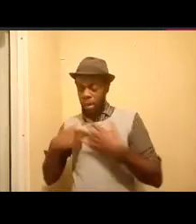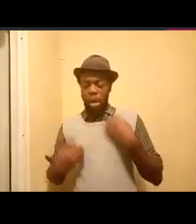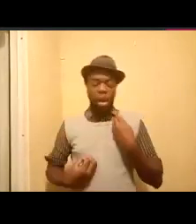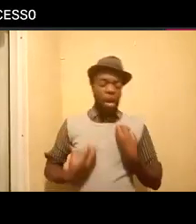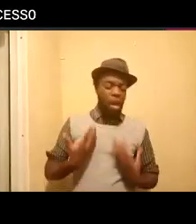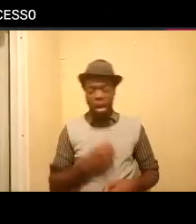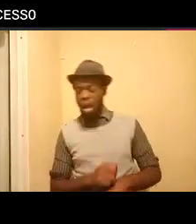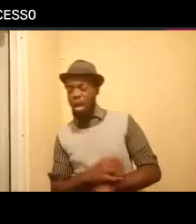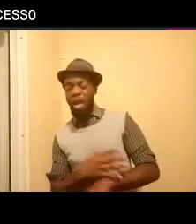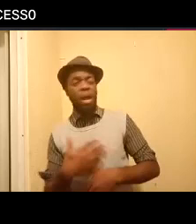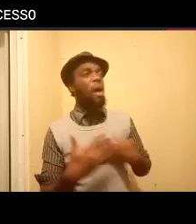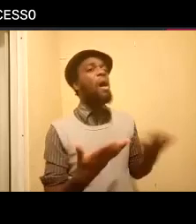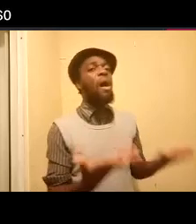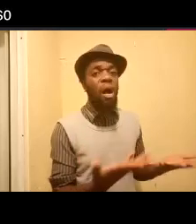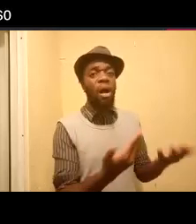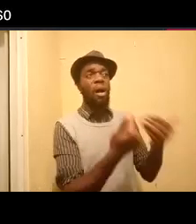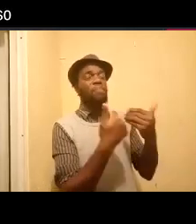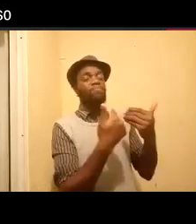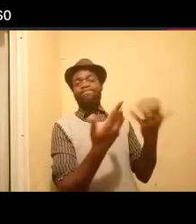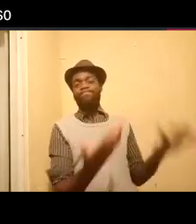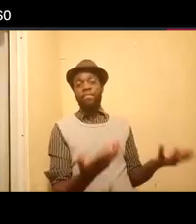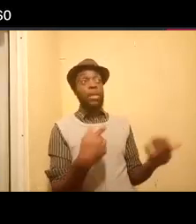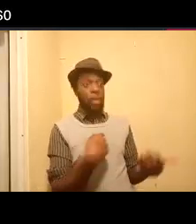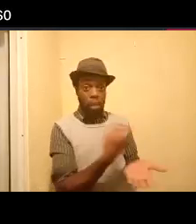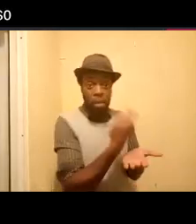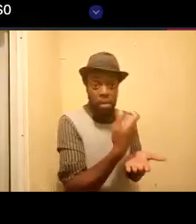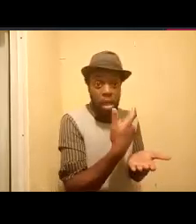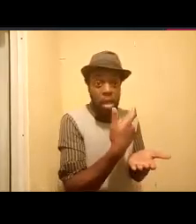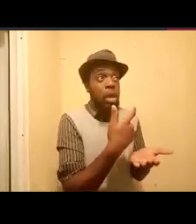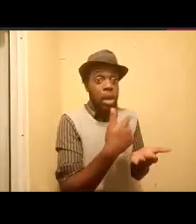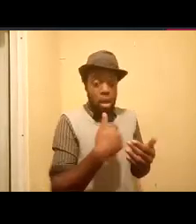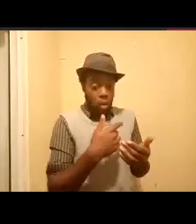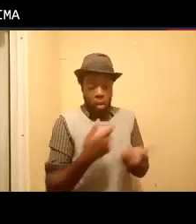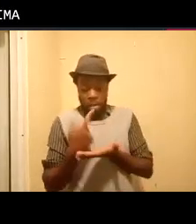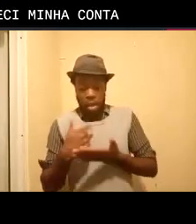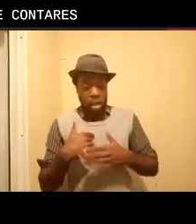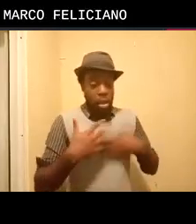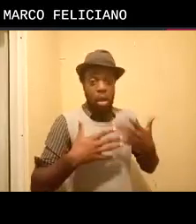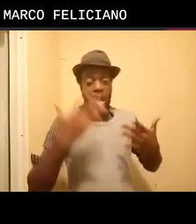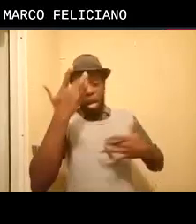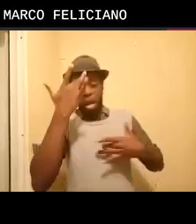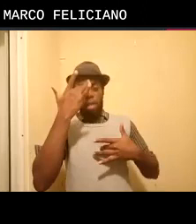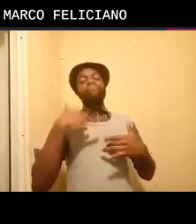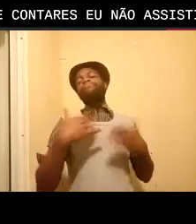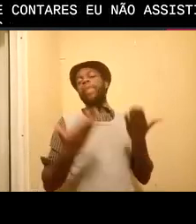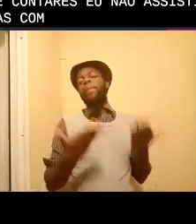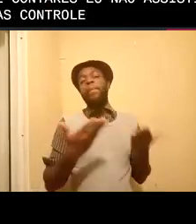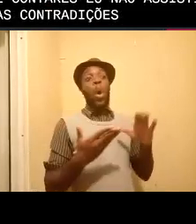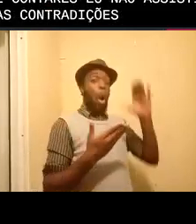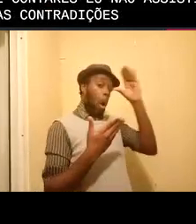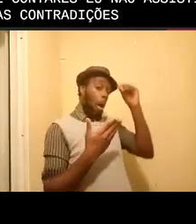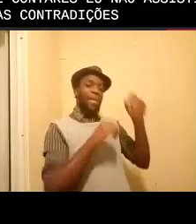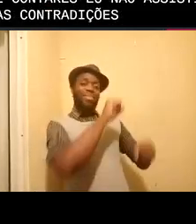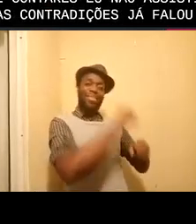a bajo costo, ¿verdad? Ahí a la mano. Entonces, hay muchísimas contradicciones y como decía Cindy, hay mucho